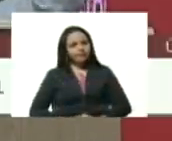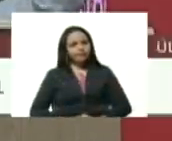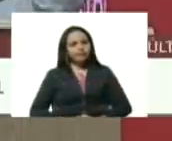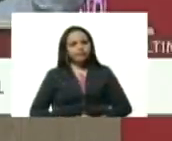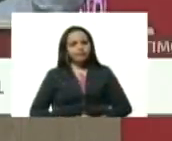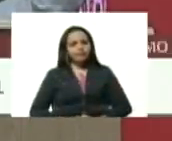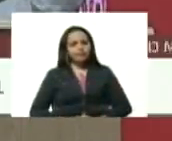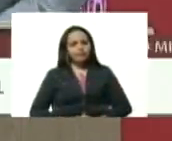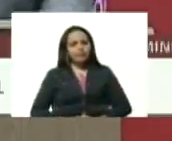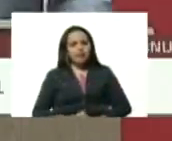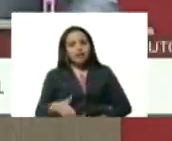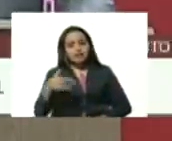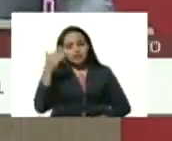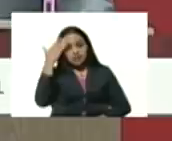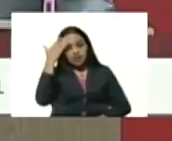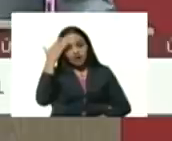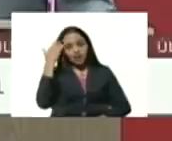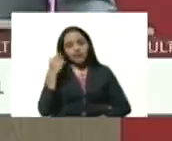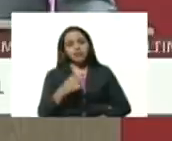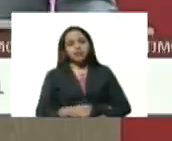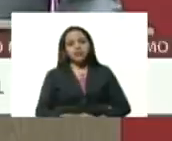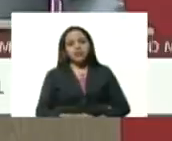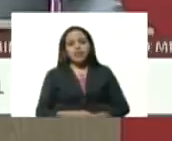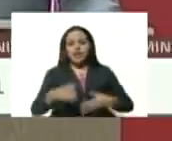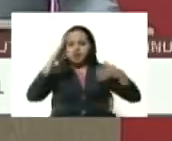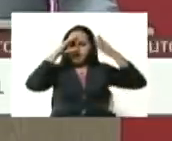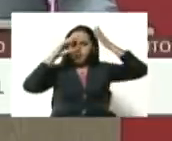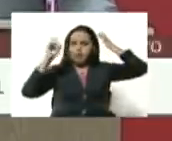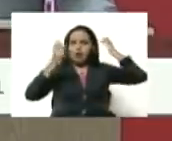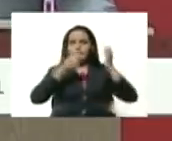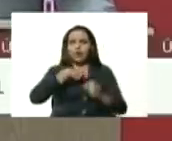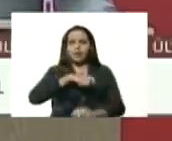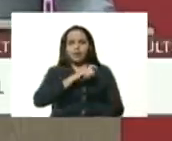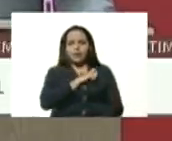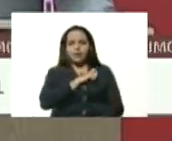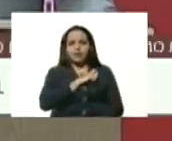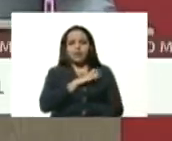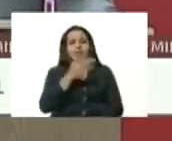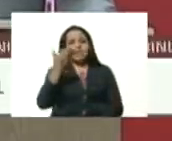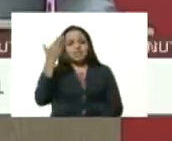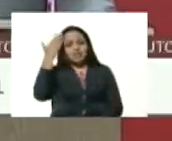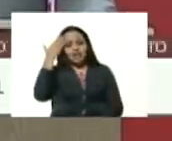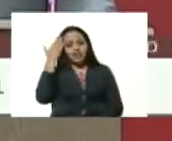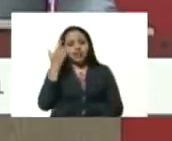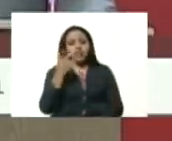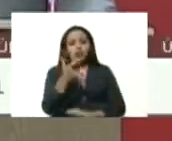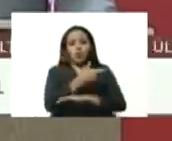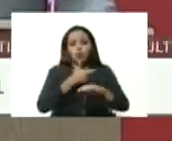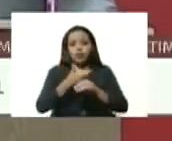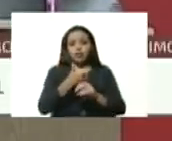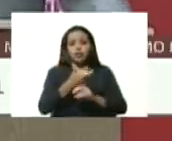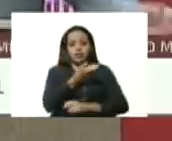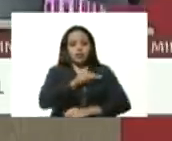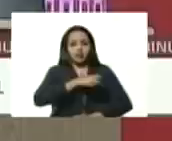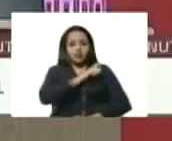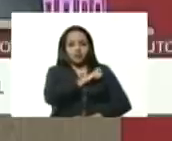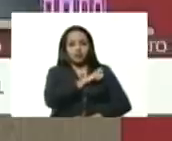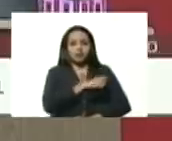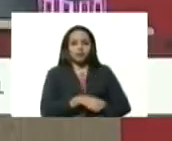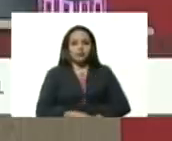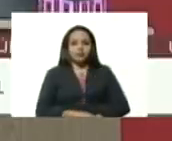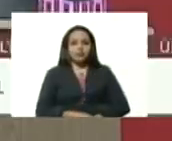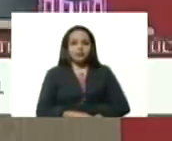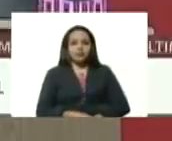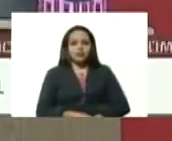¿Sabe el embajador de España y sabe el gobierno de España que